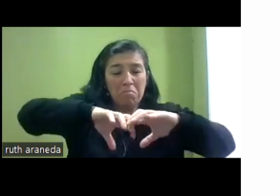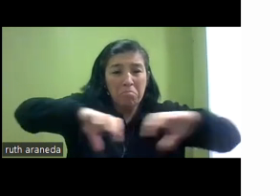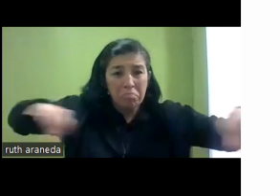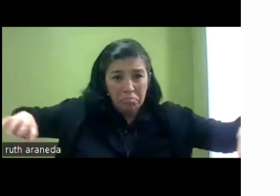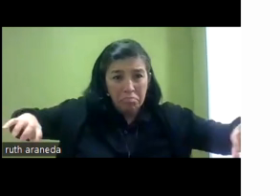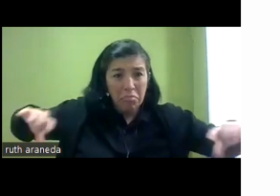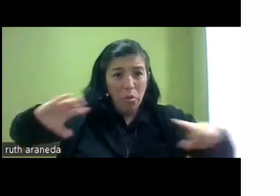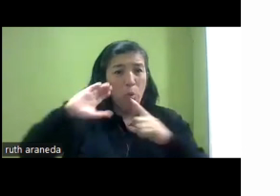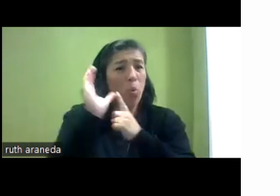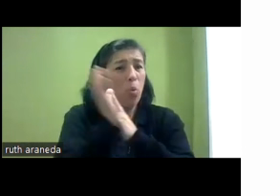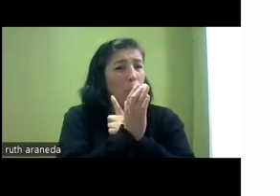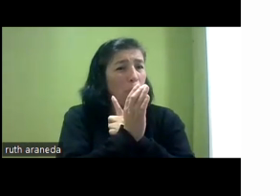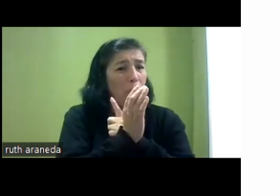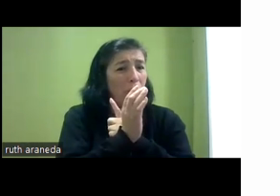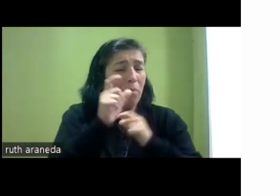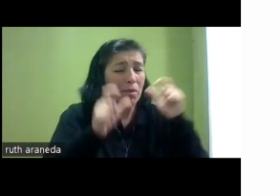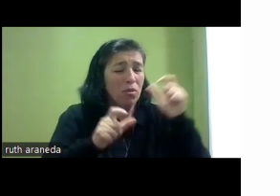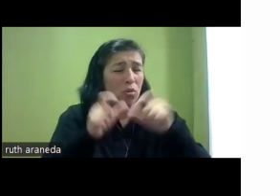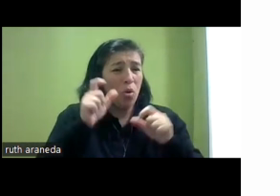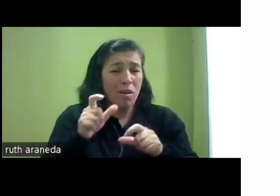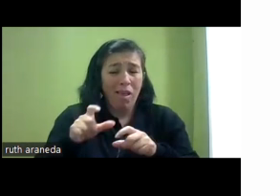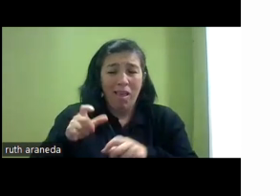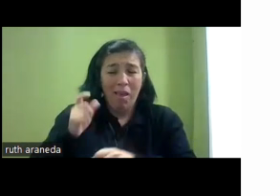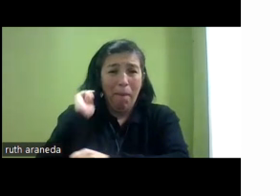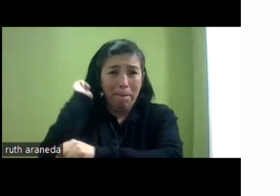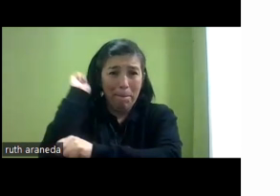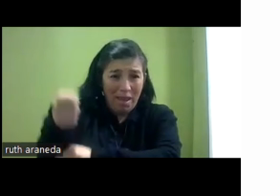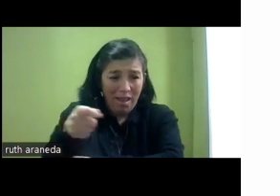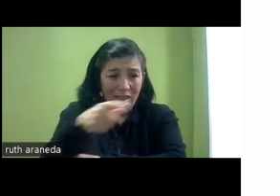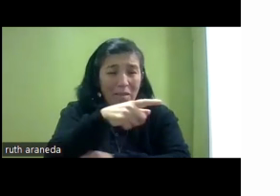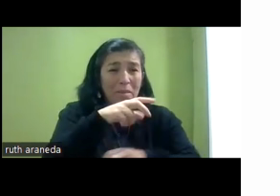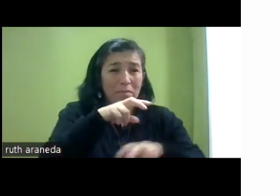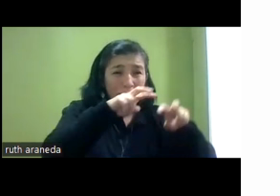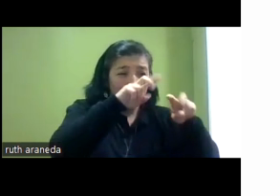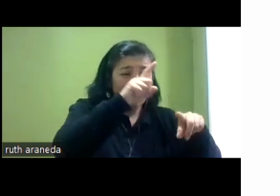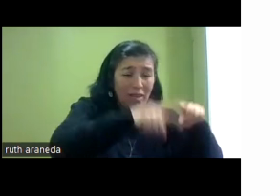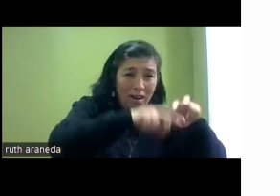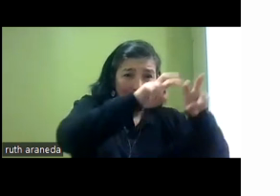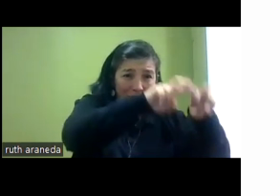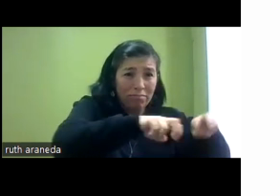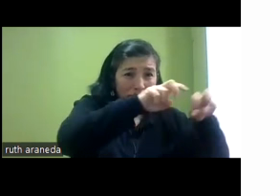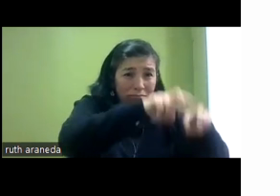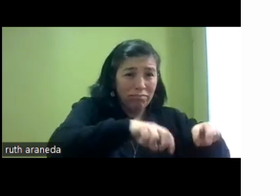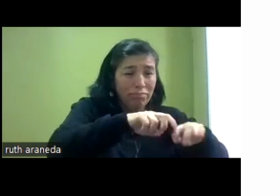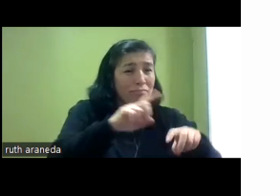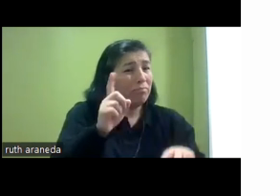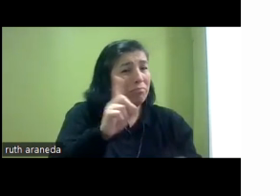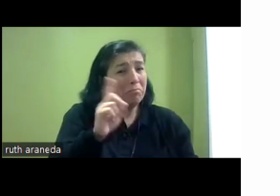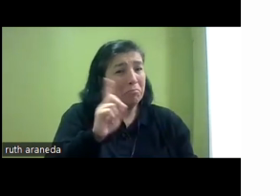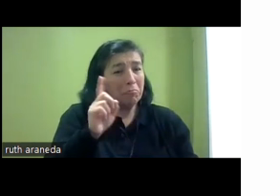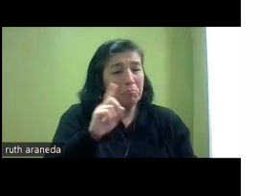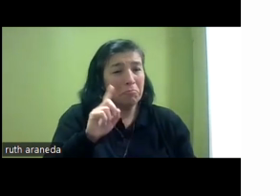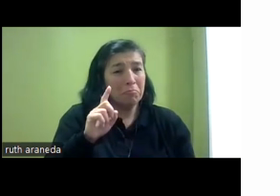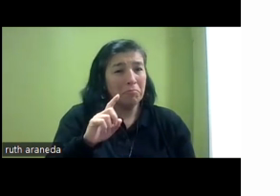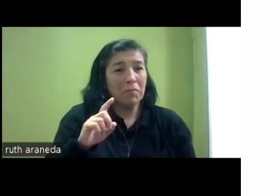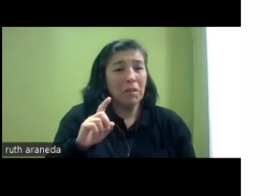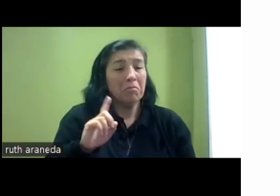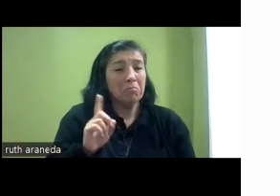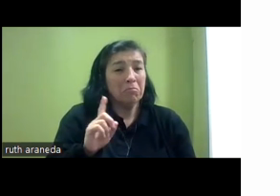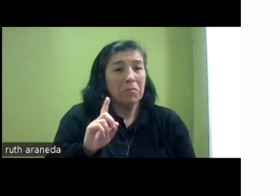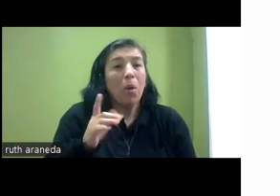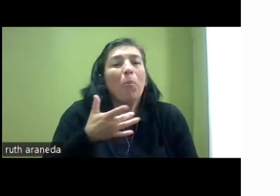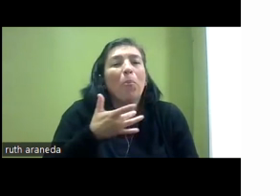culturales a los pescadores de los agricultores. Eh, en términos culturales no,